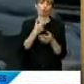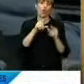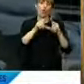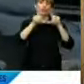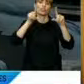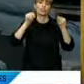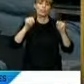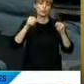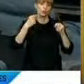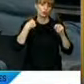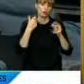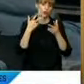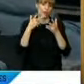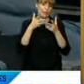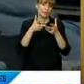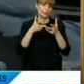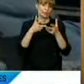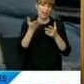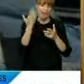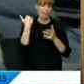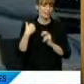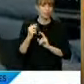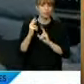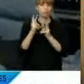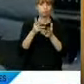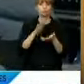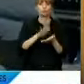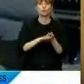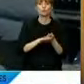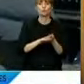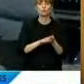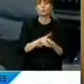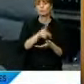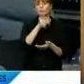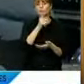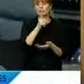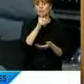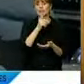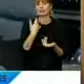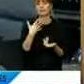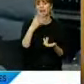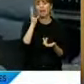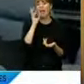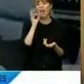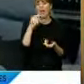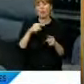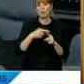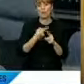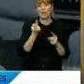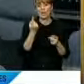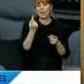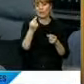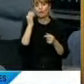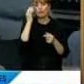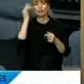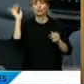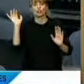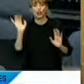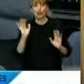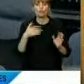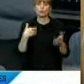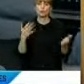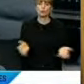encuentra más aquí Luis bueno había un operativo de policías muchos policías casi más que estantes en el ingreso